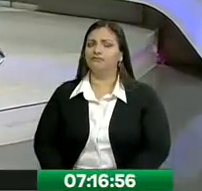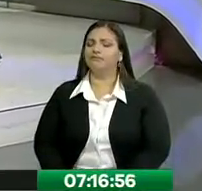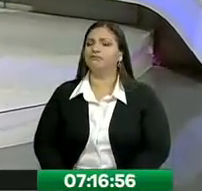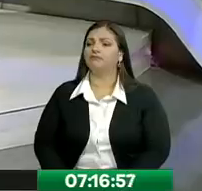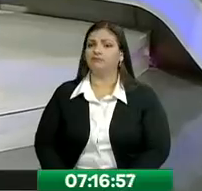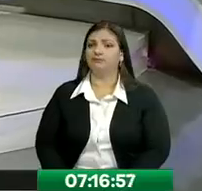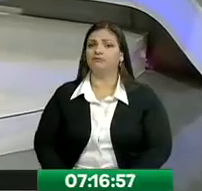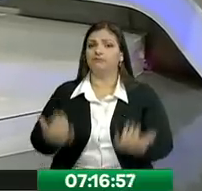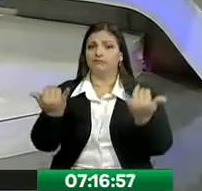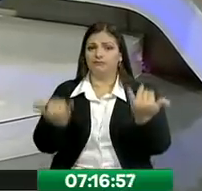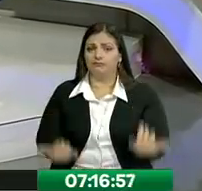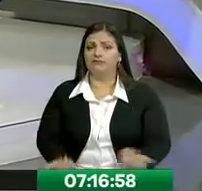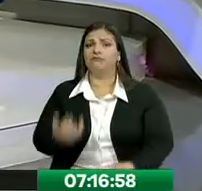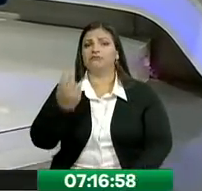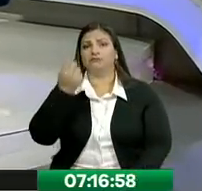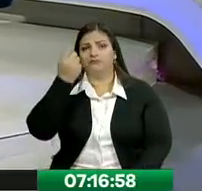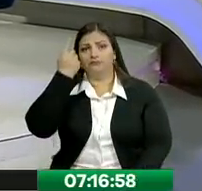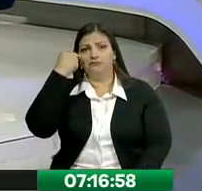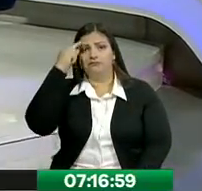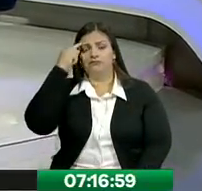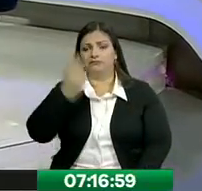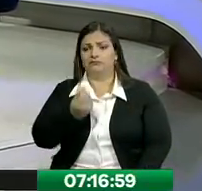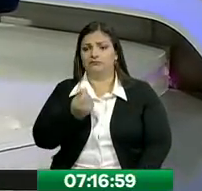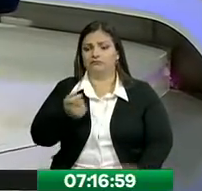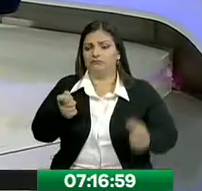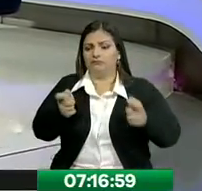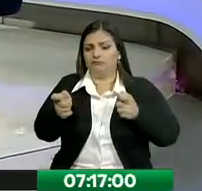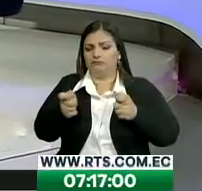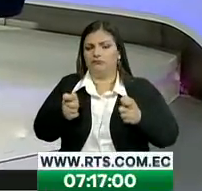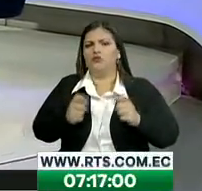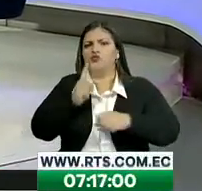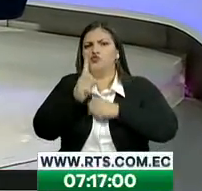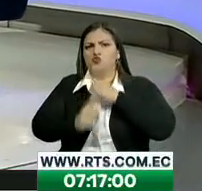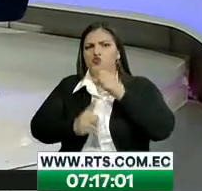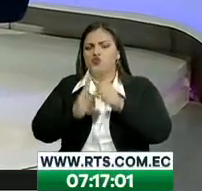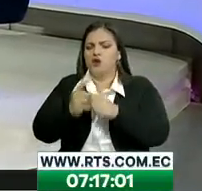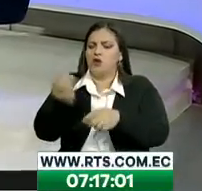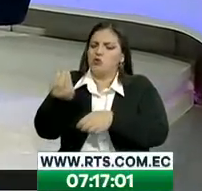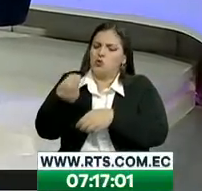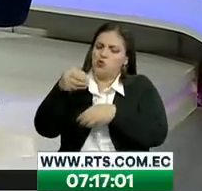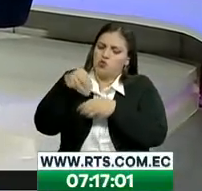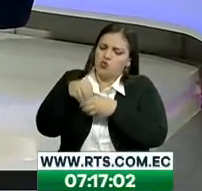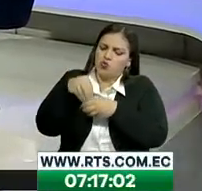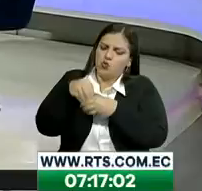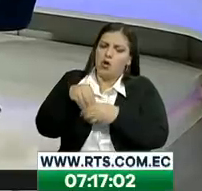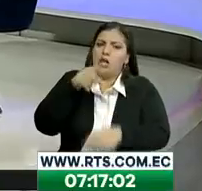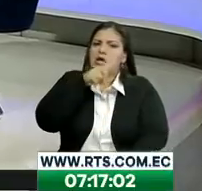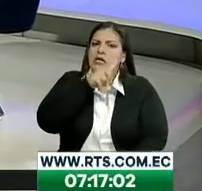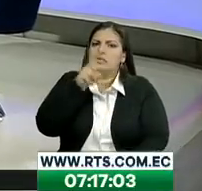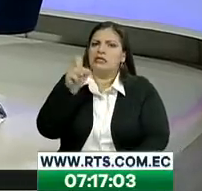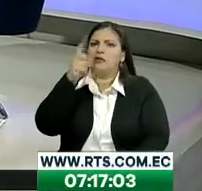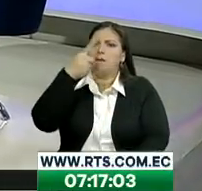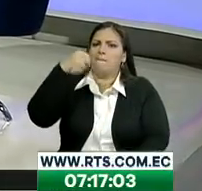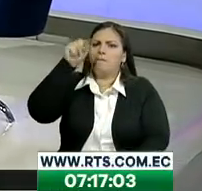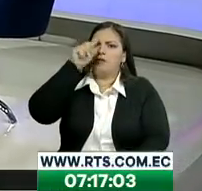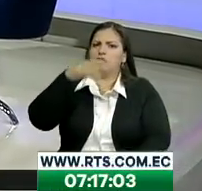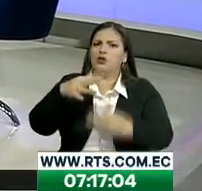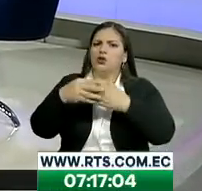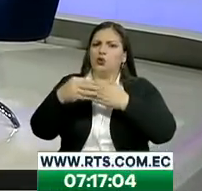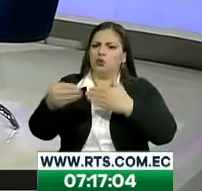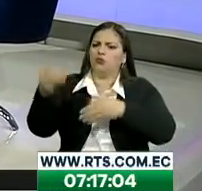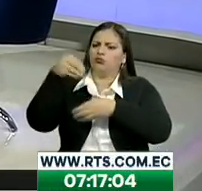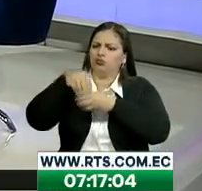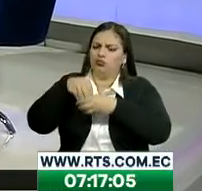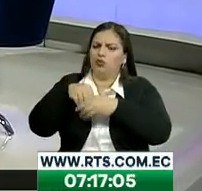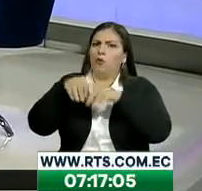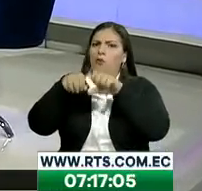Estado del bolsillo de los ecuatorianos por concepto de la eliminación del subsidio a la gasolina super. De acuerdo a los entendidos de la materia, ingeniero,